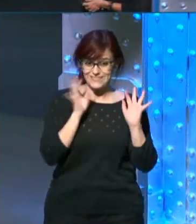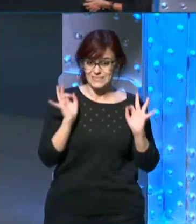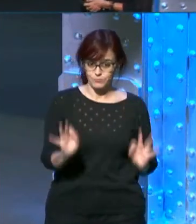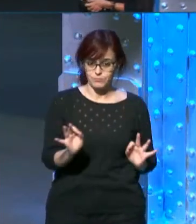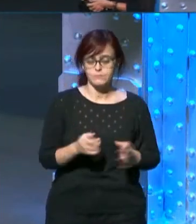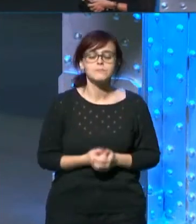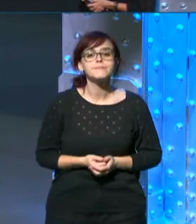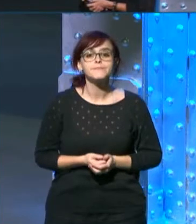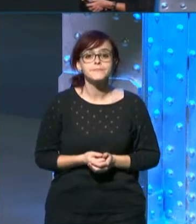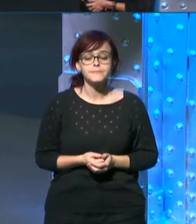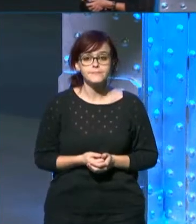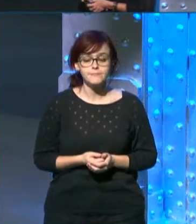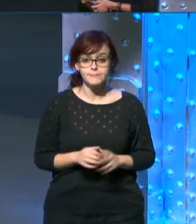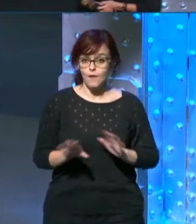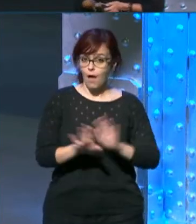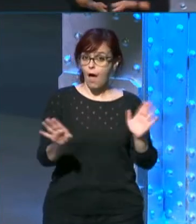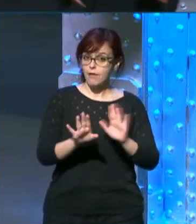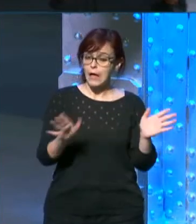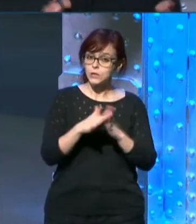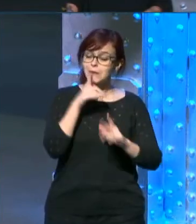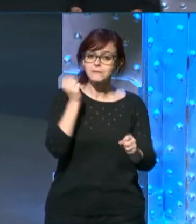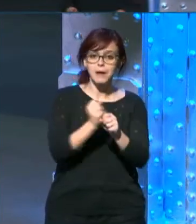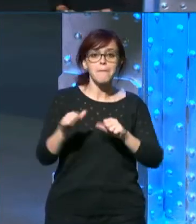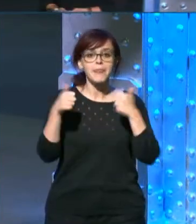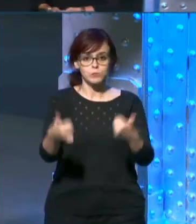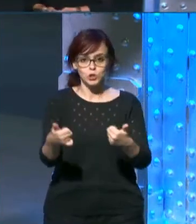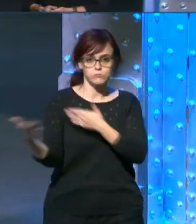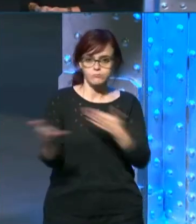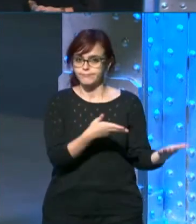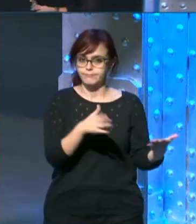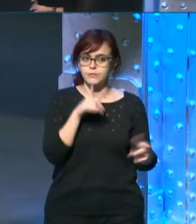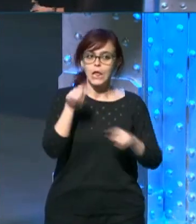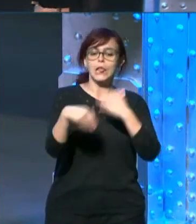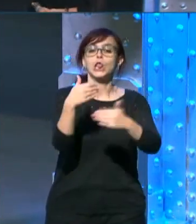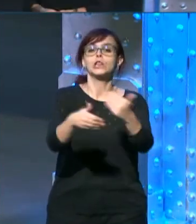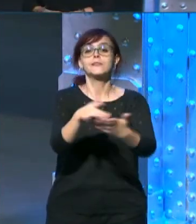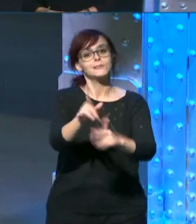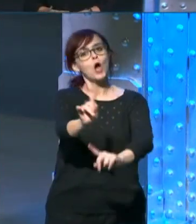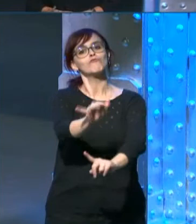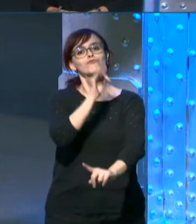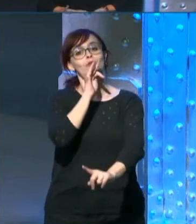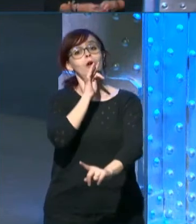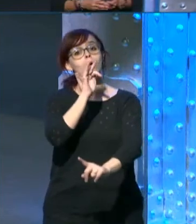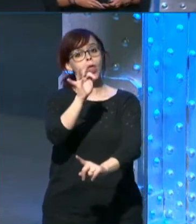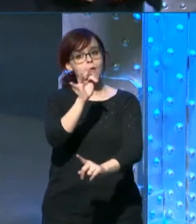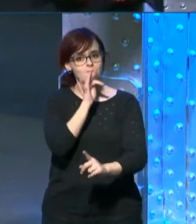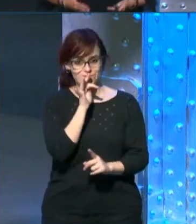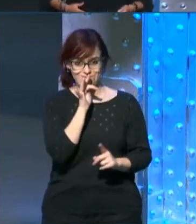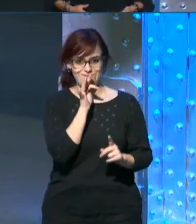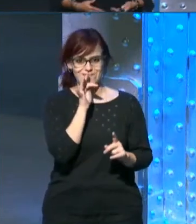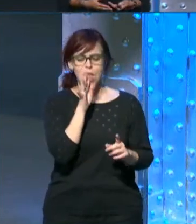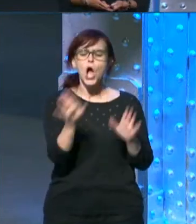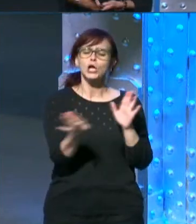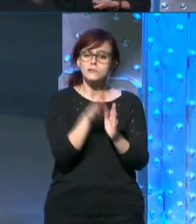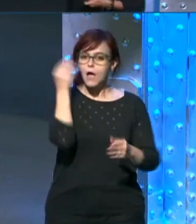producto. Ya lo tenemos y podemos empezar a trabajar. Venga, nos ponemos a trabajar. No, aún